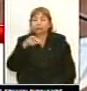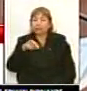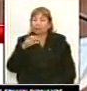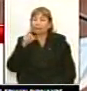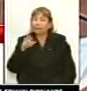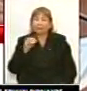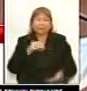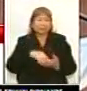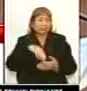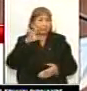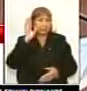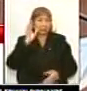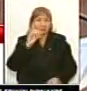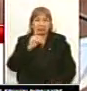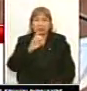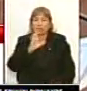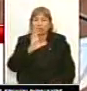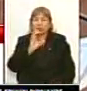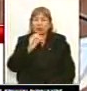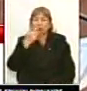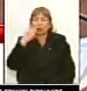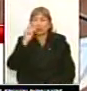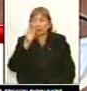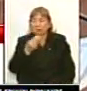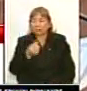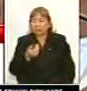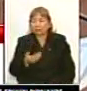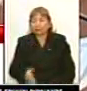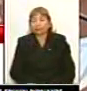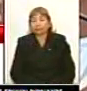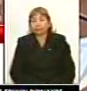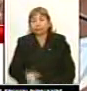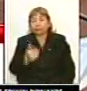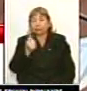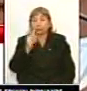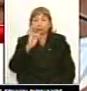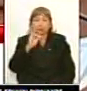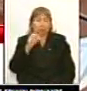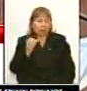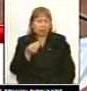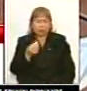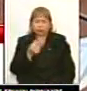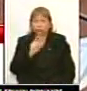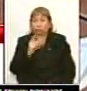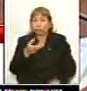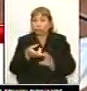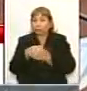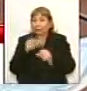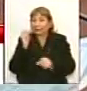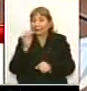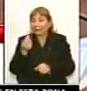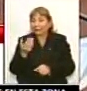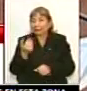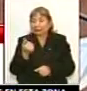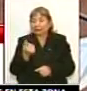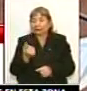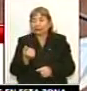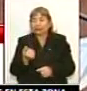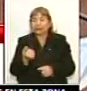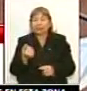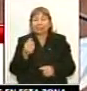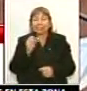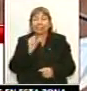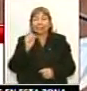hay más de 150 mil millones de soles en las AFPs. Y dice, no, si retiran su plata, el